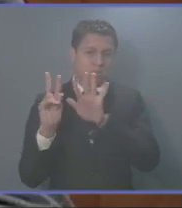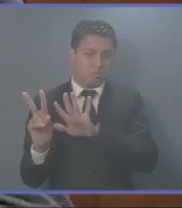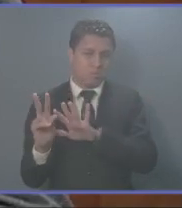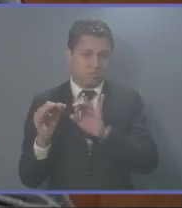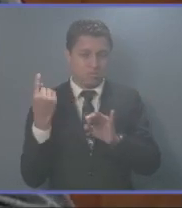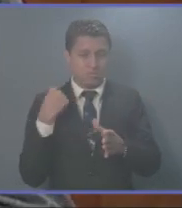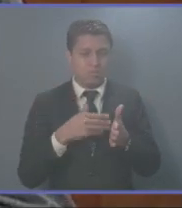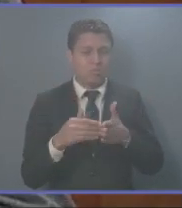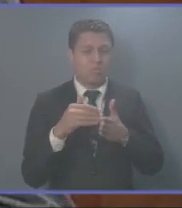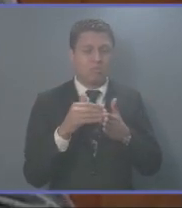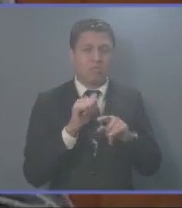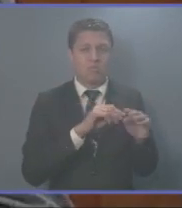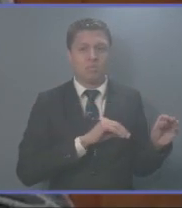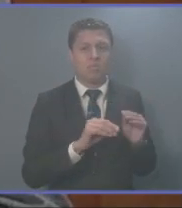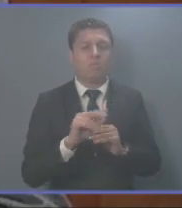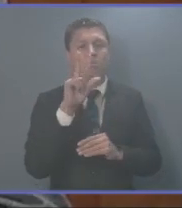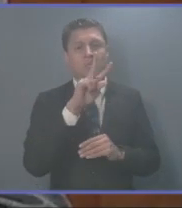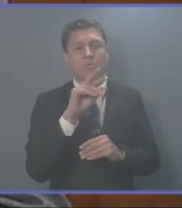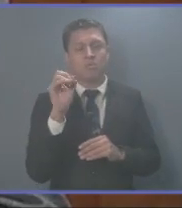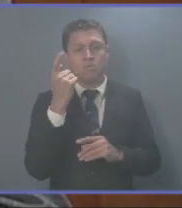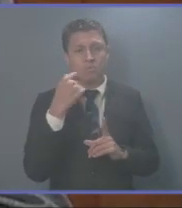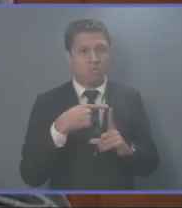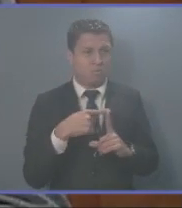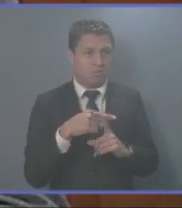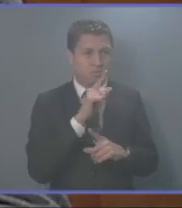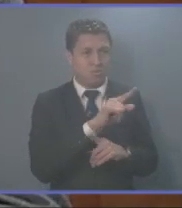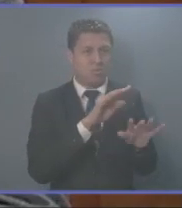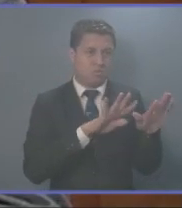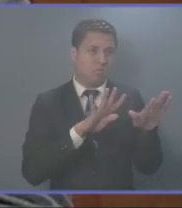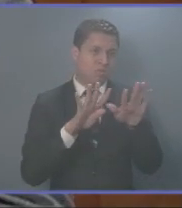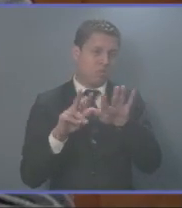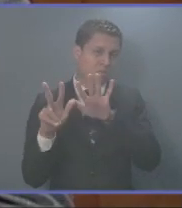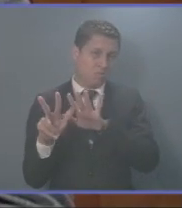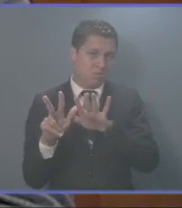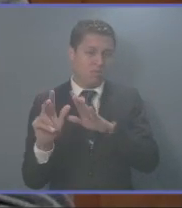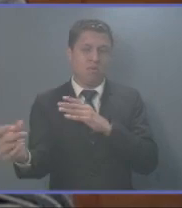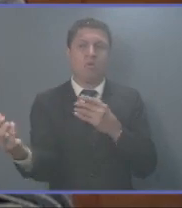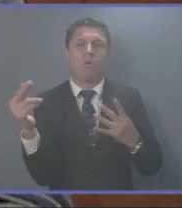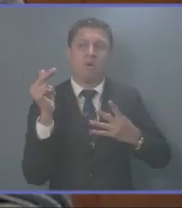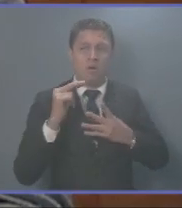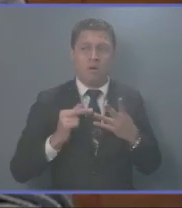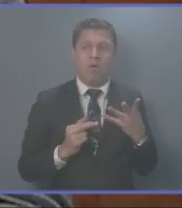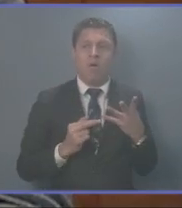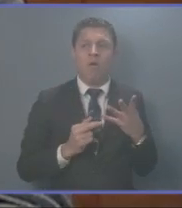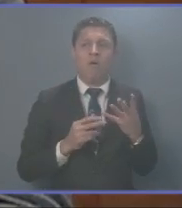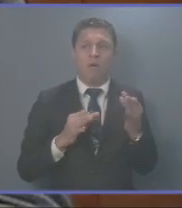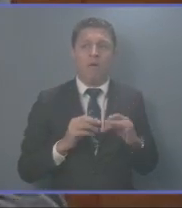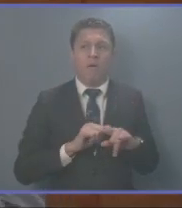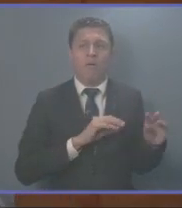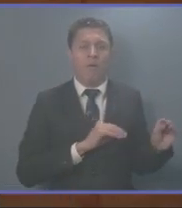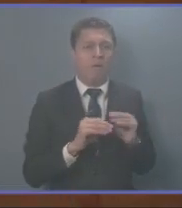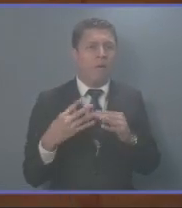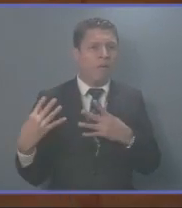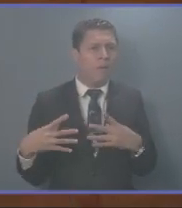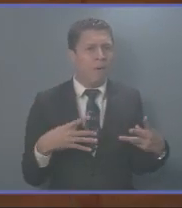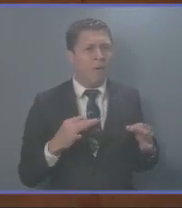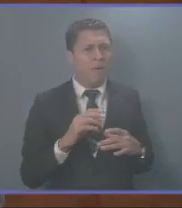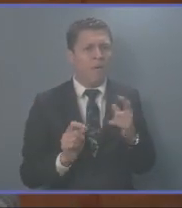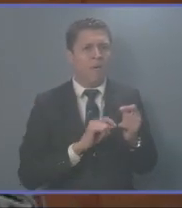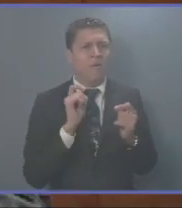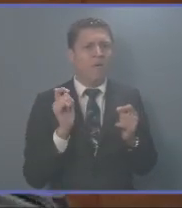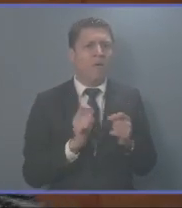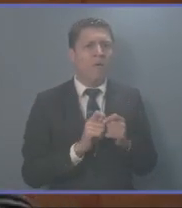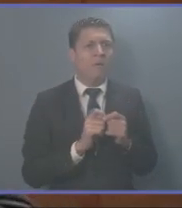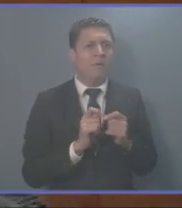entró en vigencia el día 20 de abril de 1998 como una normativa penal moderna, dinámica y eficaz